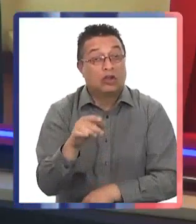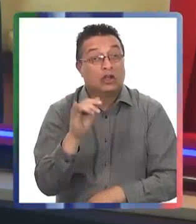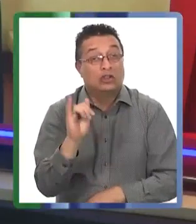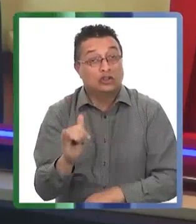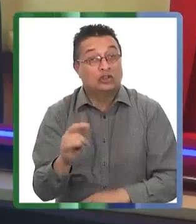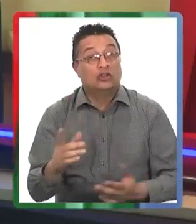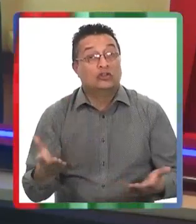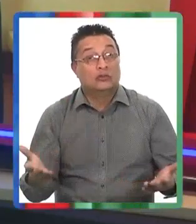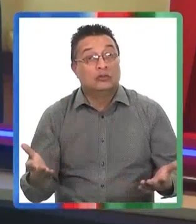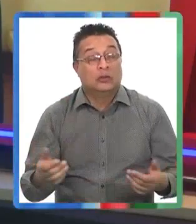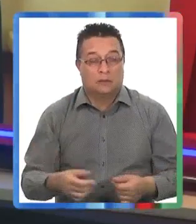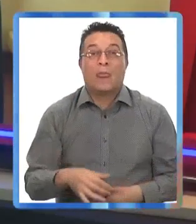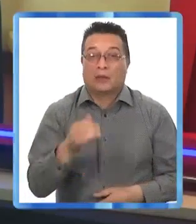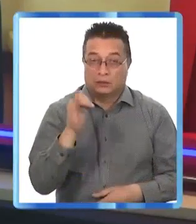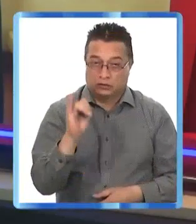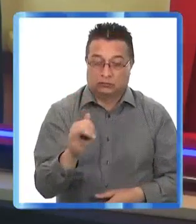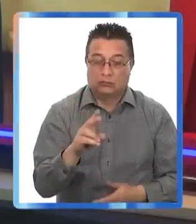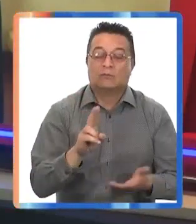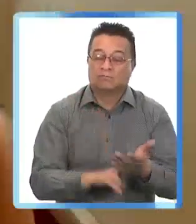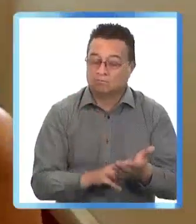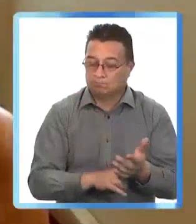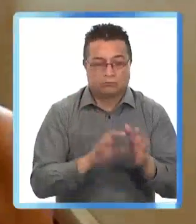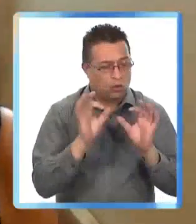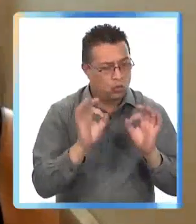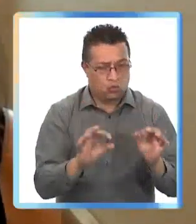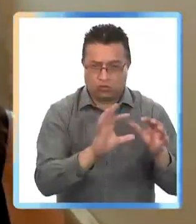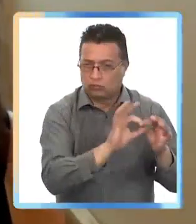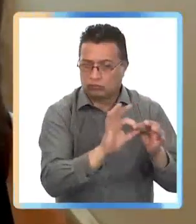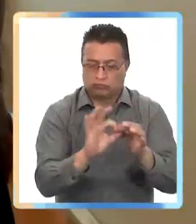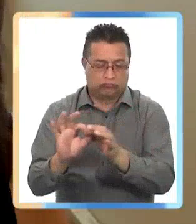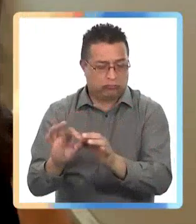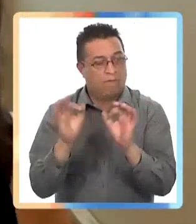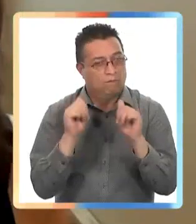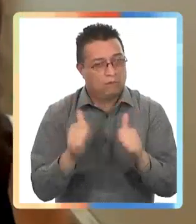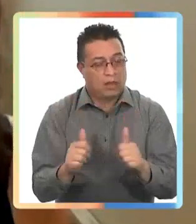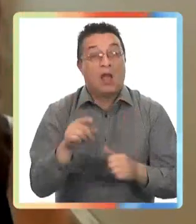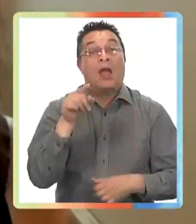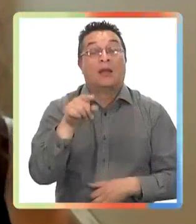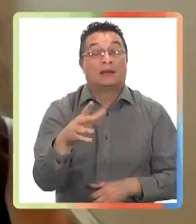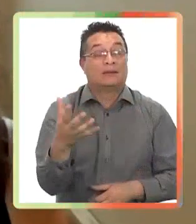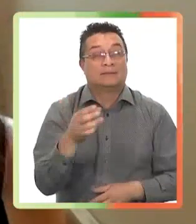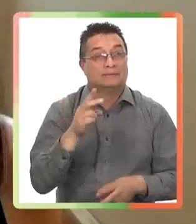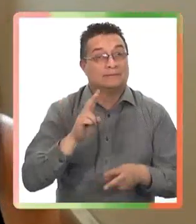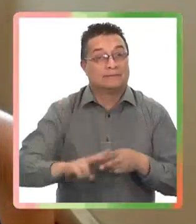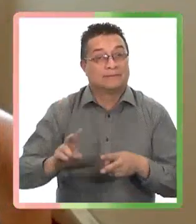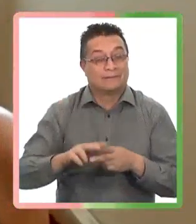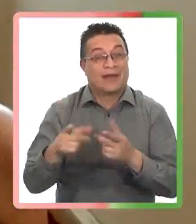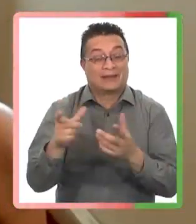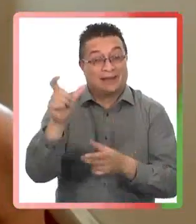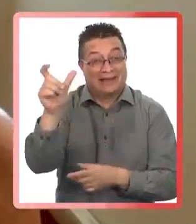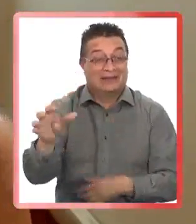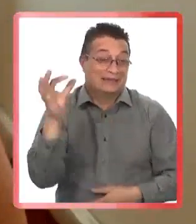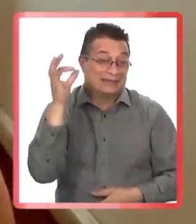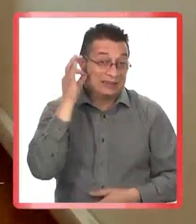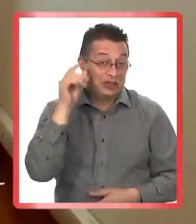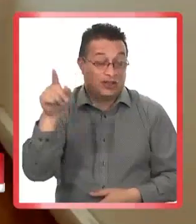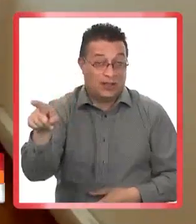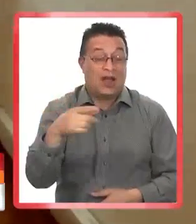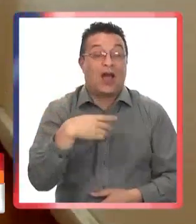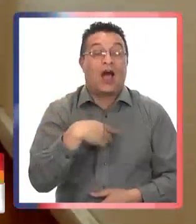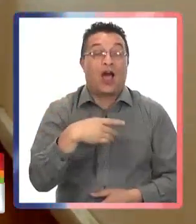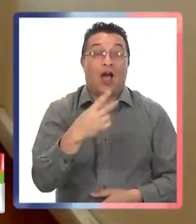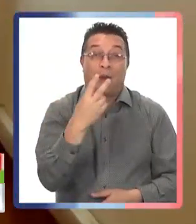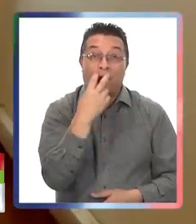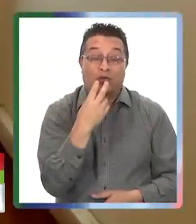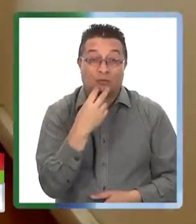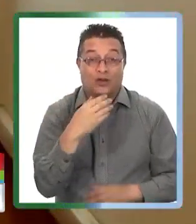especializado de inmediato al lugar donde yo hago esta denuncia? Así es. Justamente lo que hizo la señora en el caso